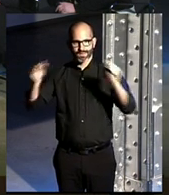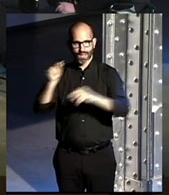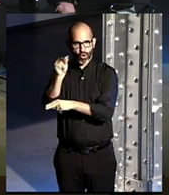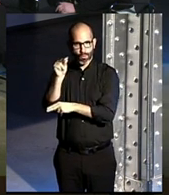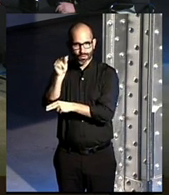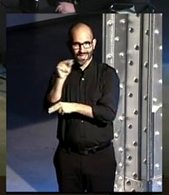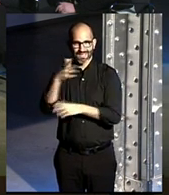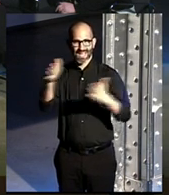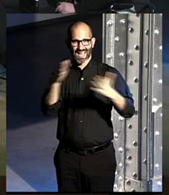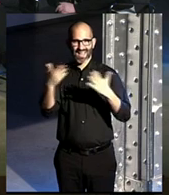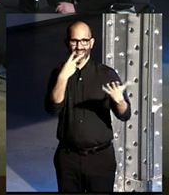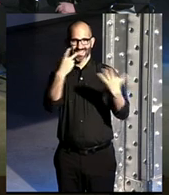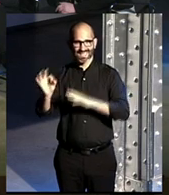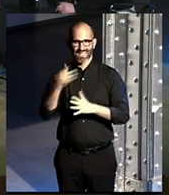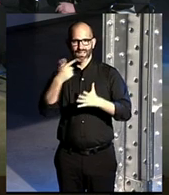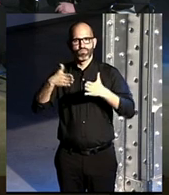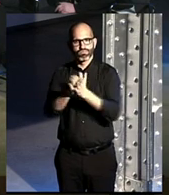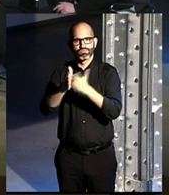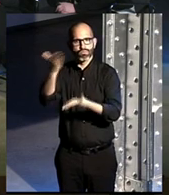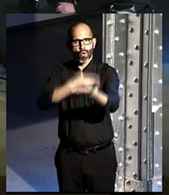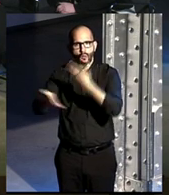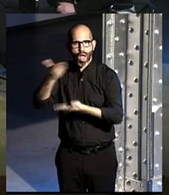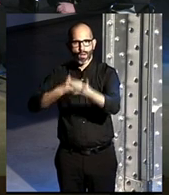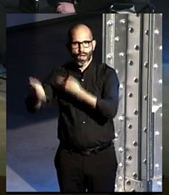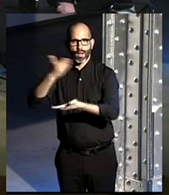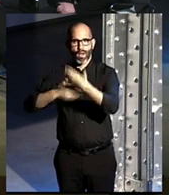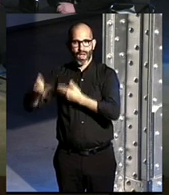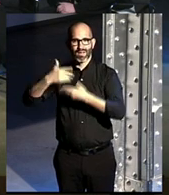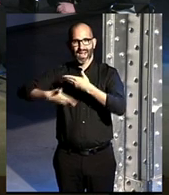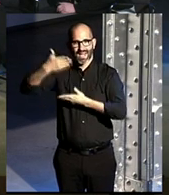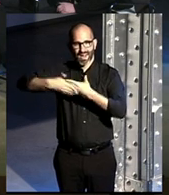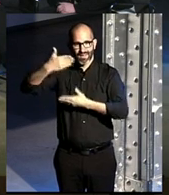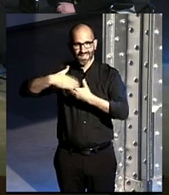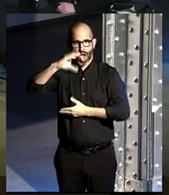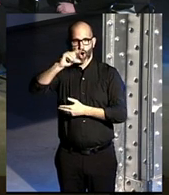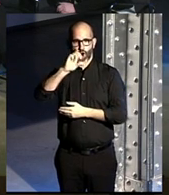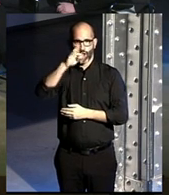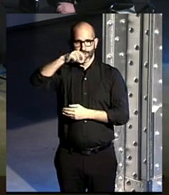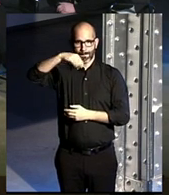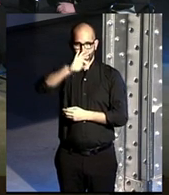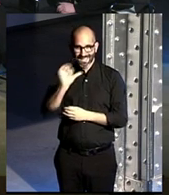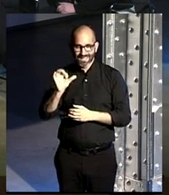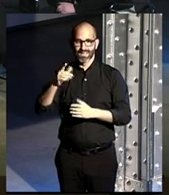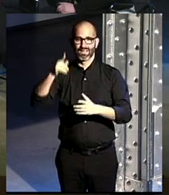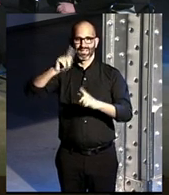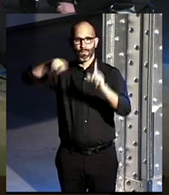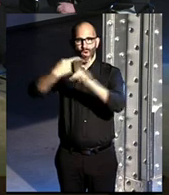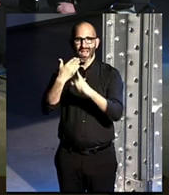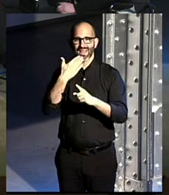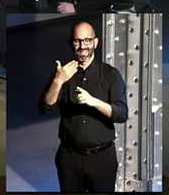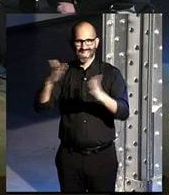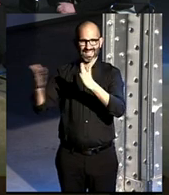década de los 70 colaboró con diversas publicaciones, entre ellas la mítica revista La Codorniz. En los 80 cambió el periodismo por la